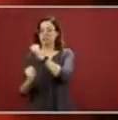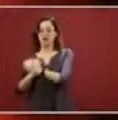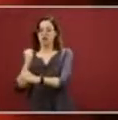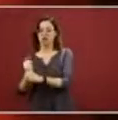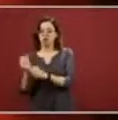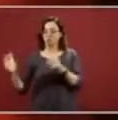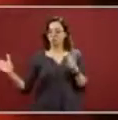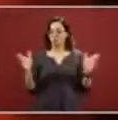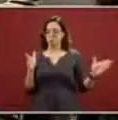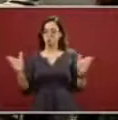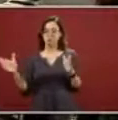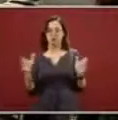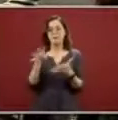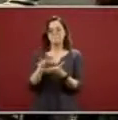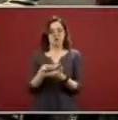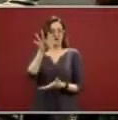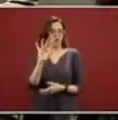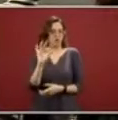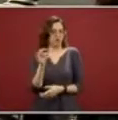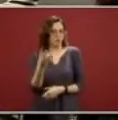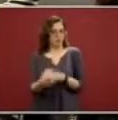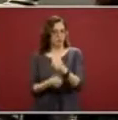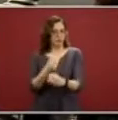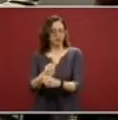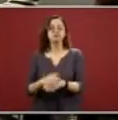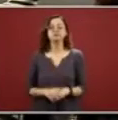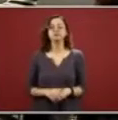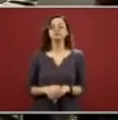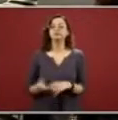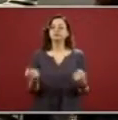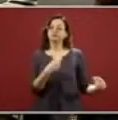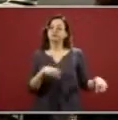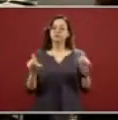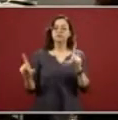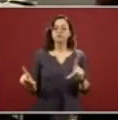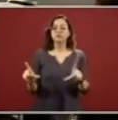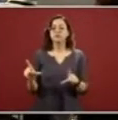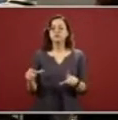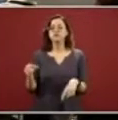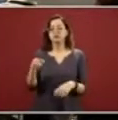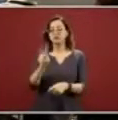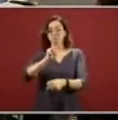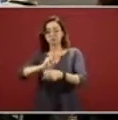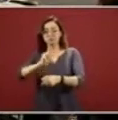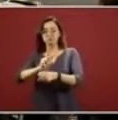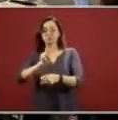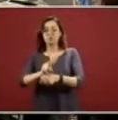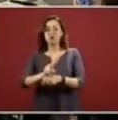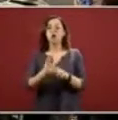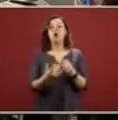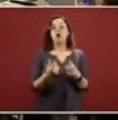rango de la edad de los 93 casos. Si vemos la siguiente, es precisamente el seguimiento y estudio de